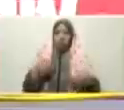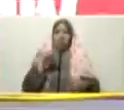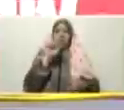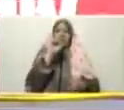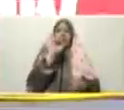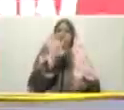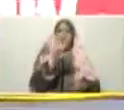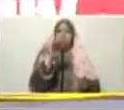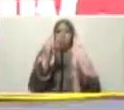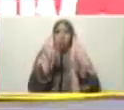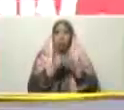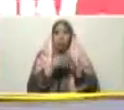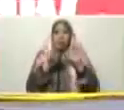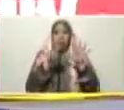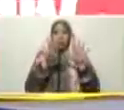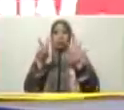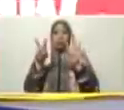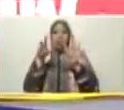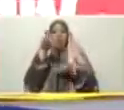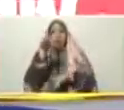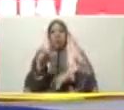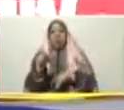5.177 activistas